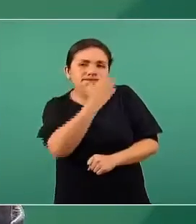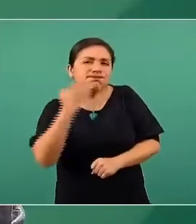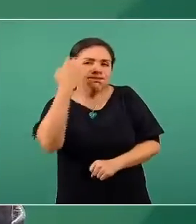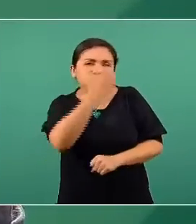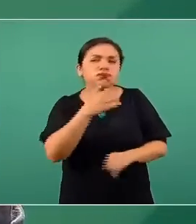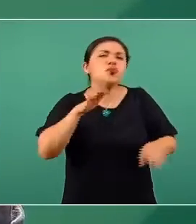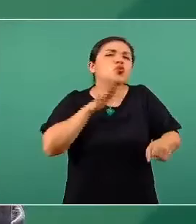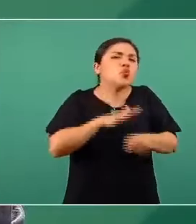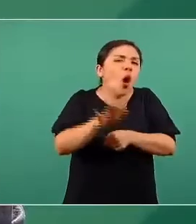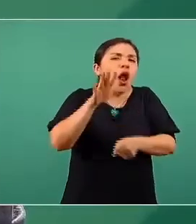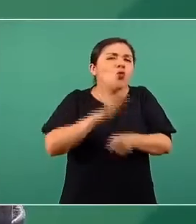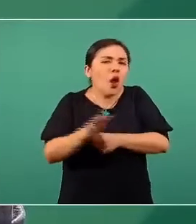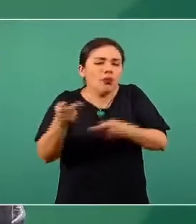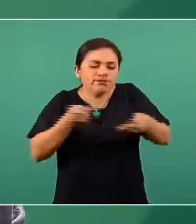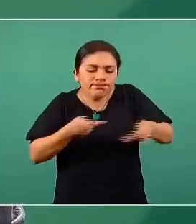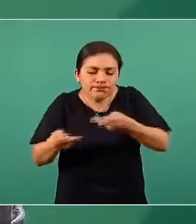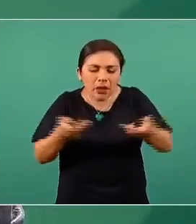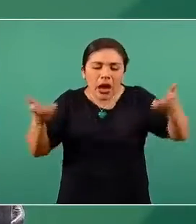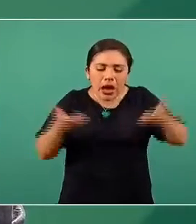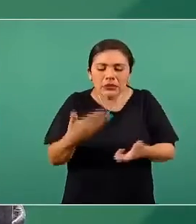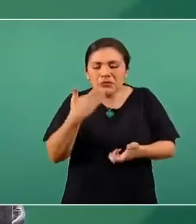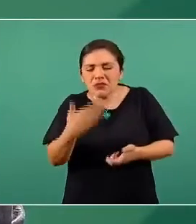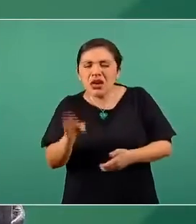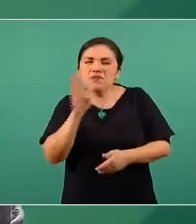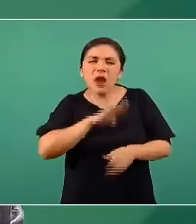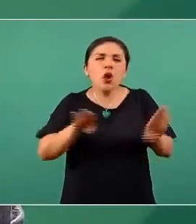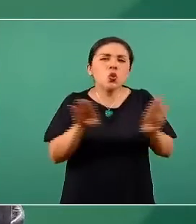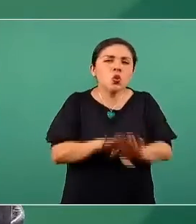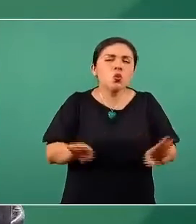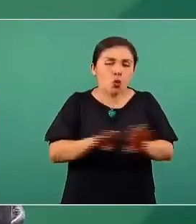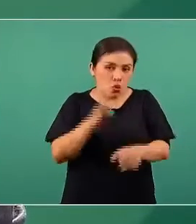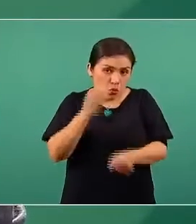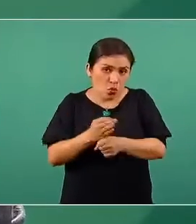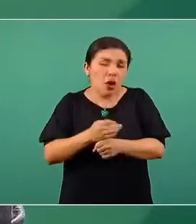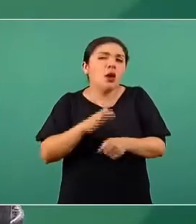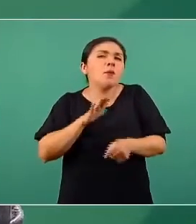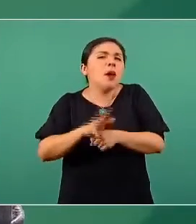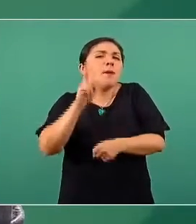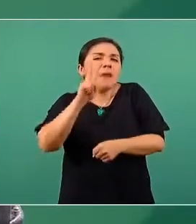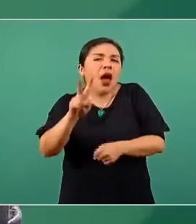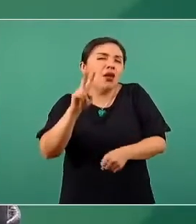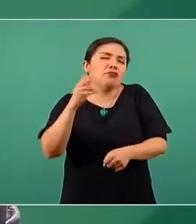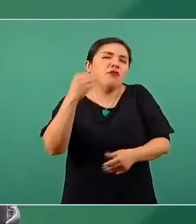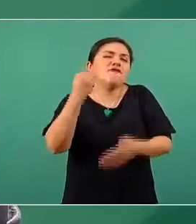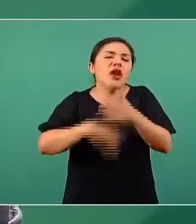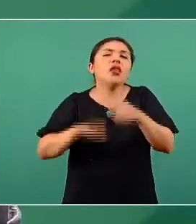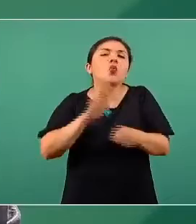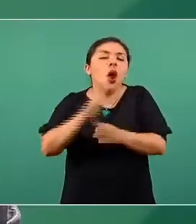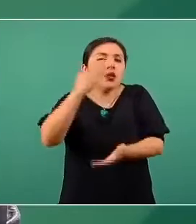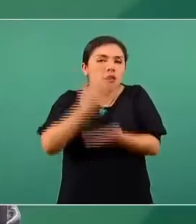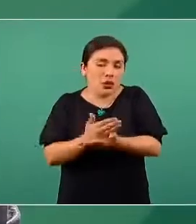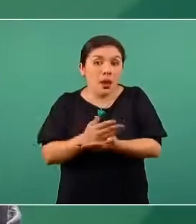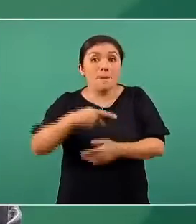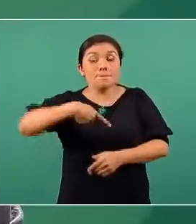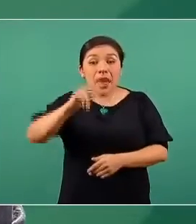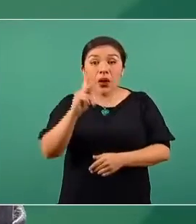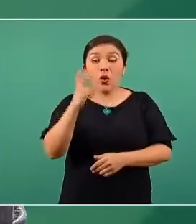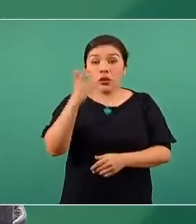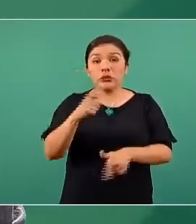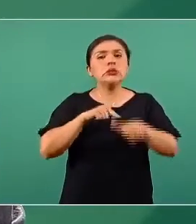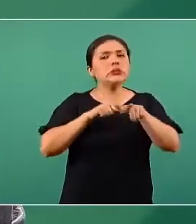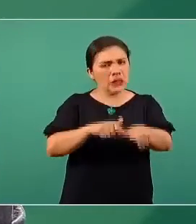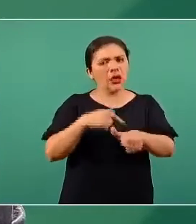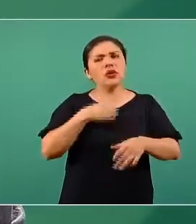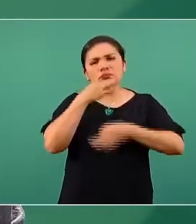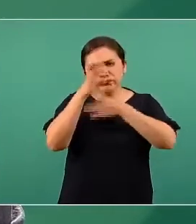cuáles sería prudente también mantener limitados, pero en todo momento